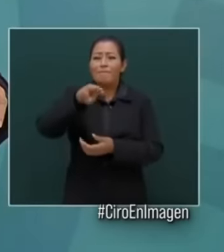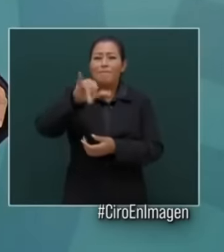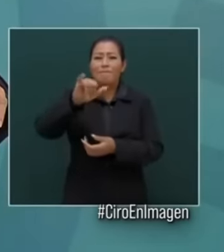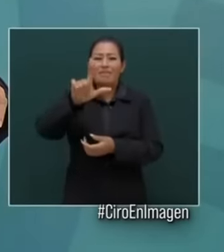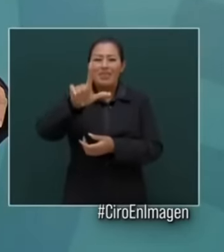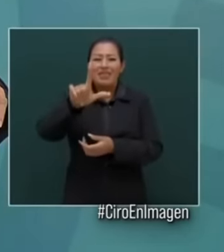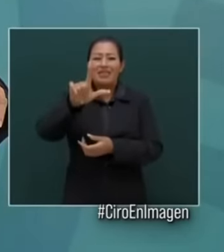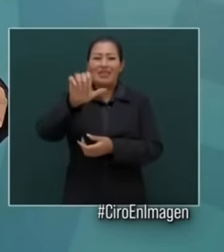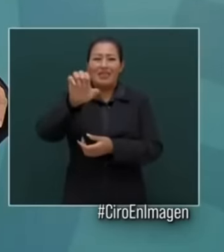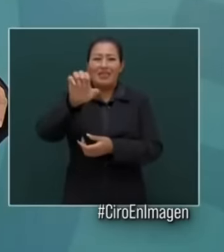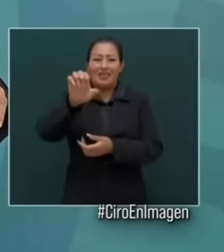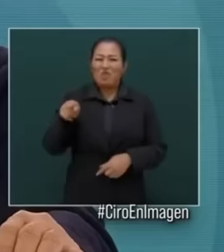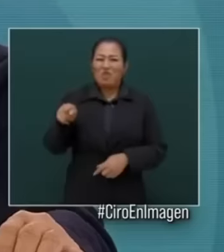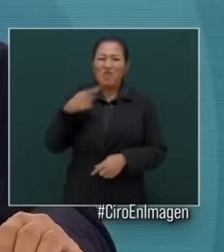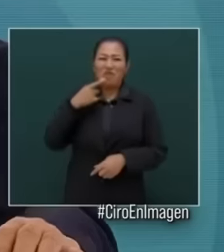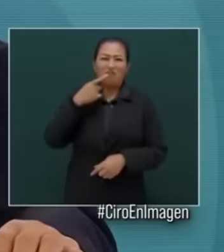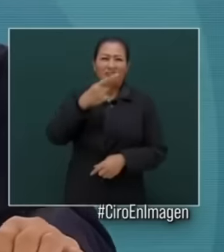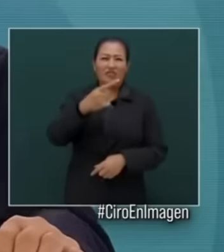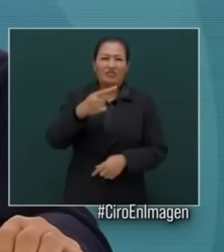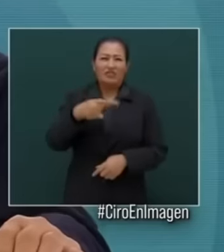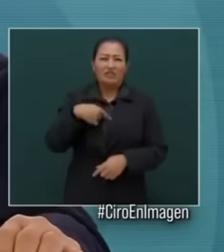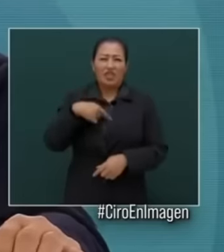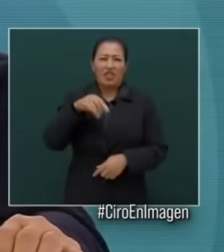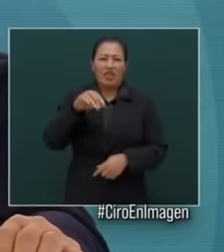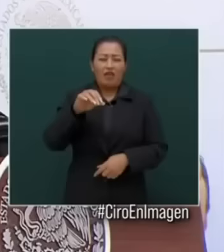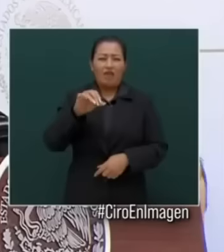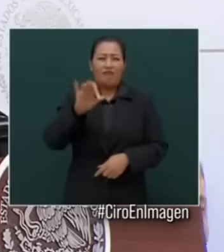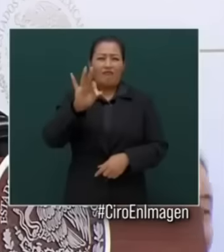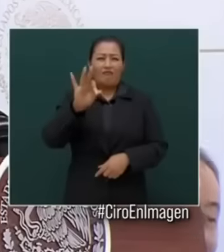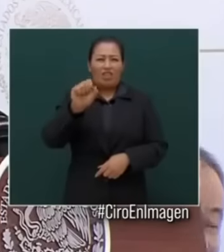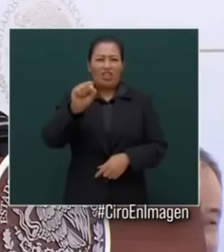de Argentina, facho,